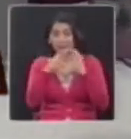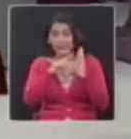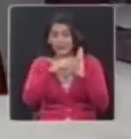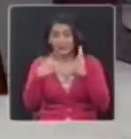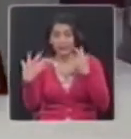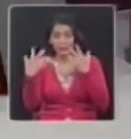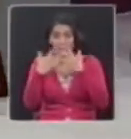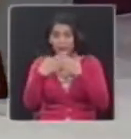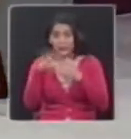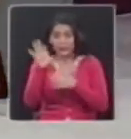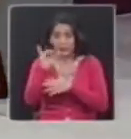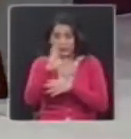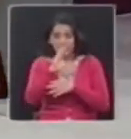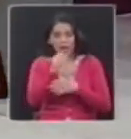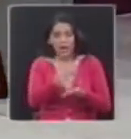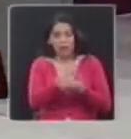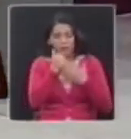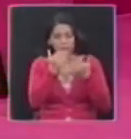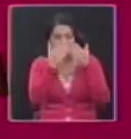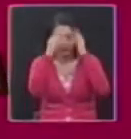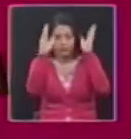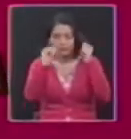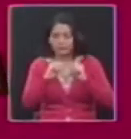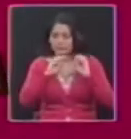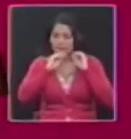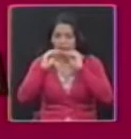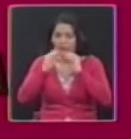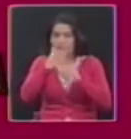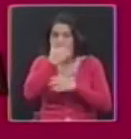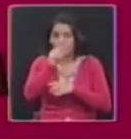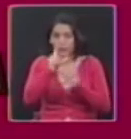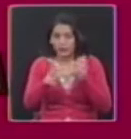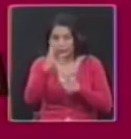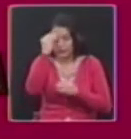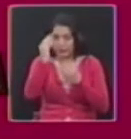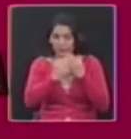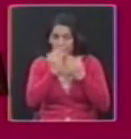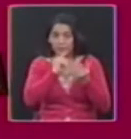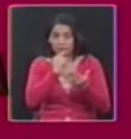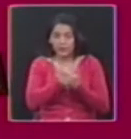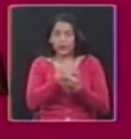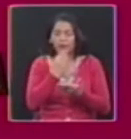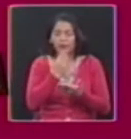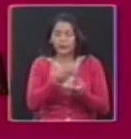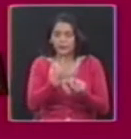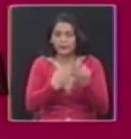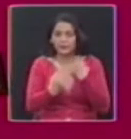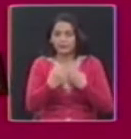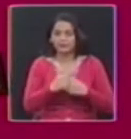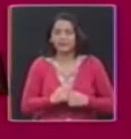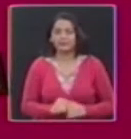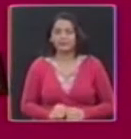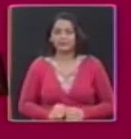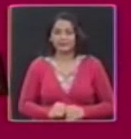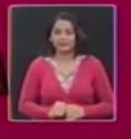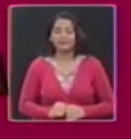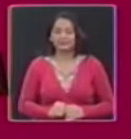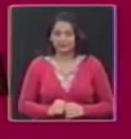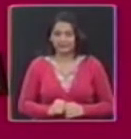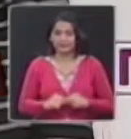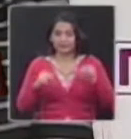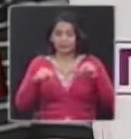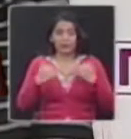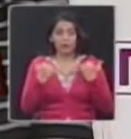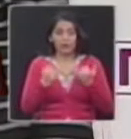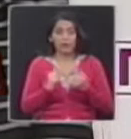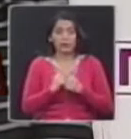nuevas posibilidades para la docencia y también para la mejora en el aprendizaje. ¿Qué beneficios ofrecen? Exactamente, justamente uno de los temas que se